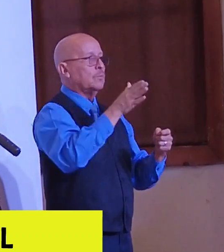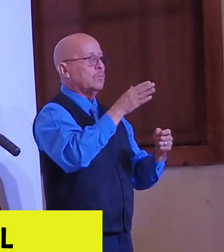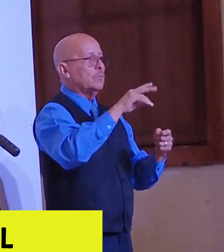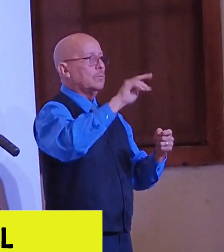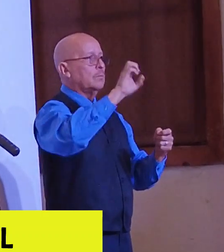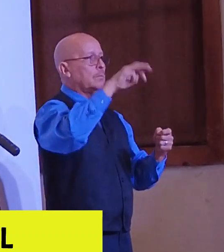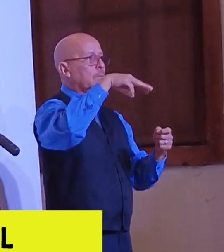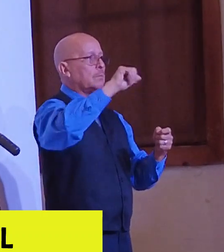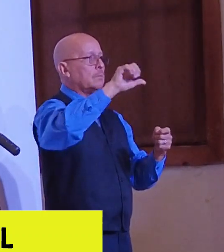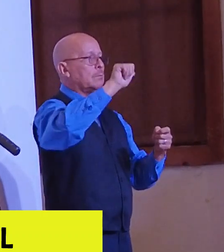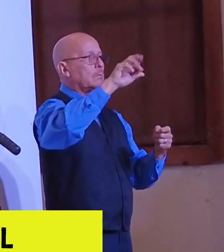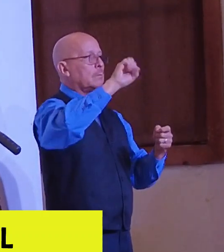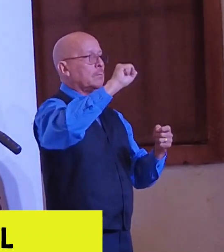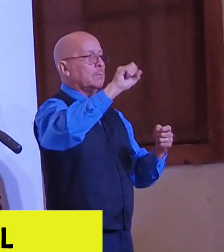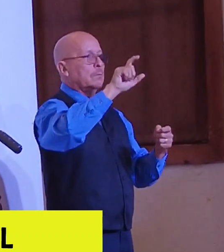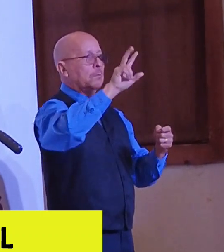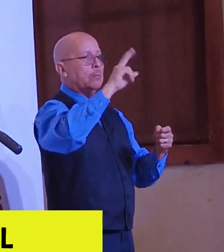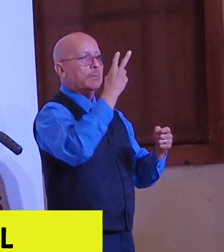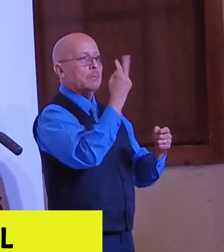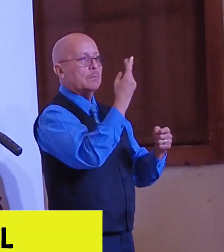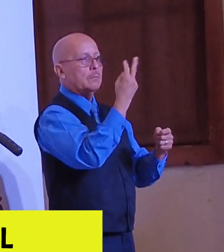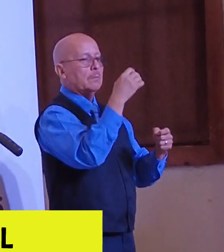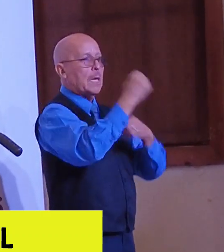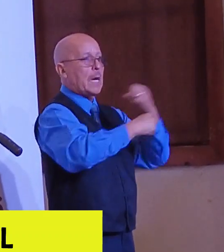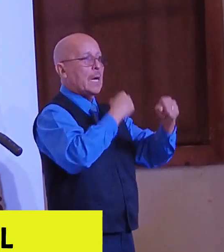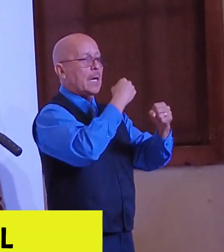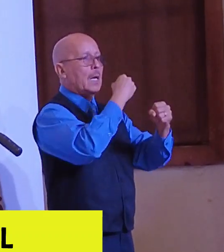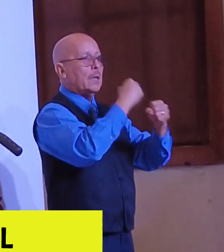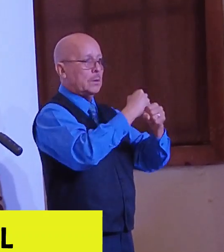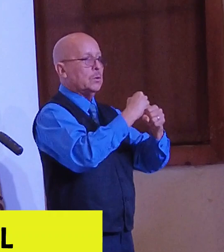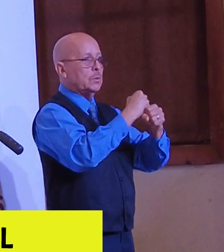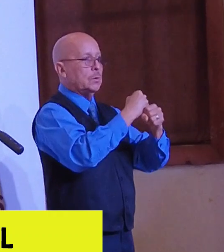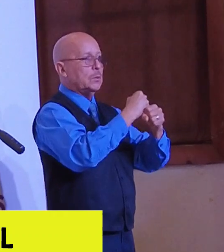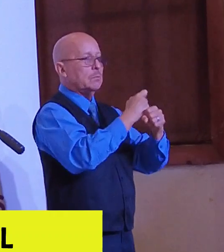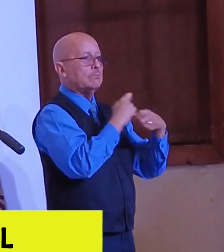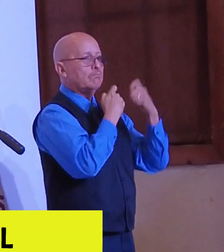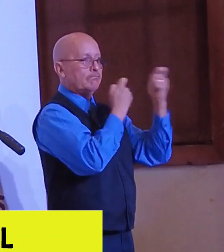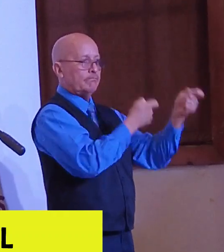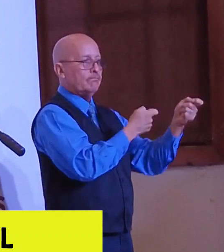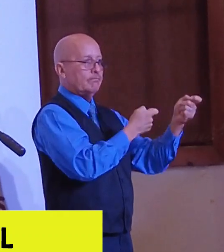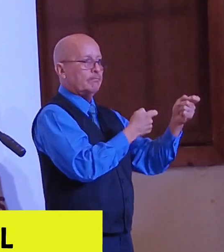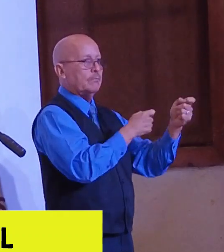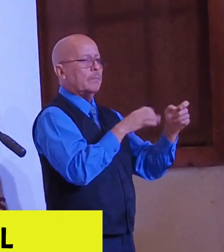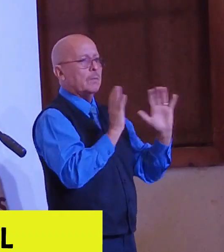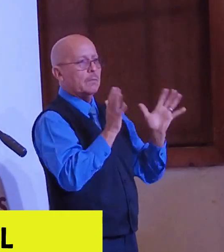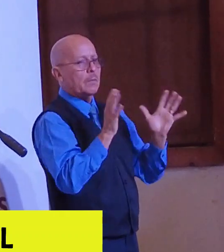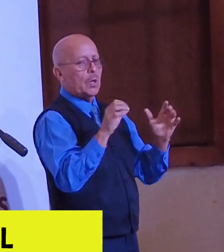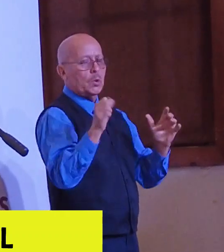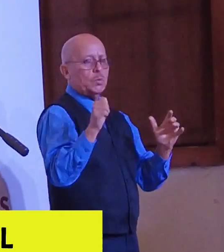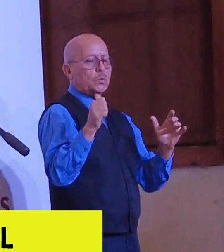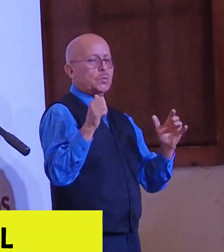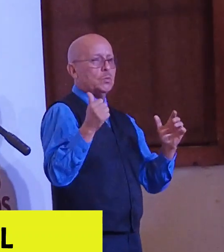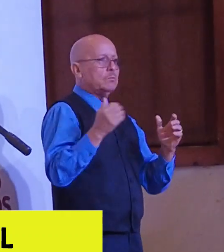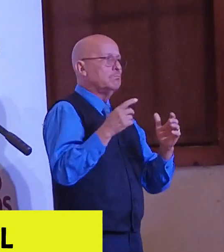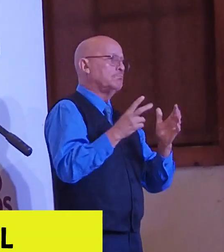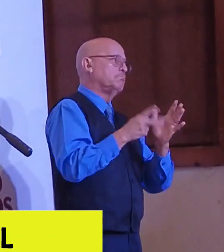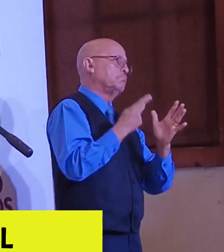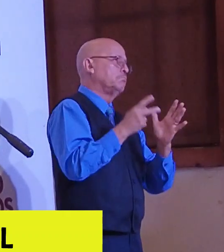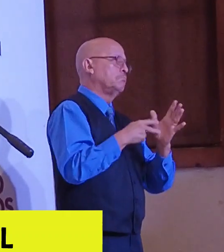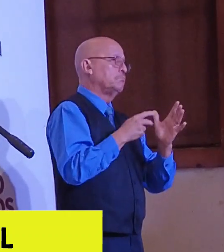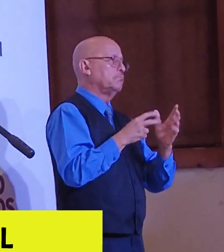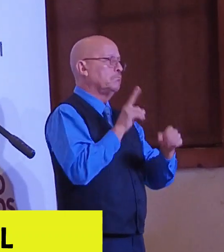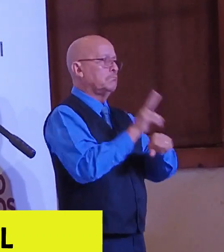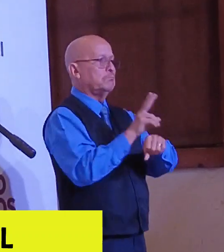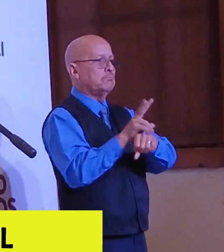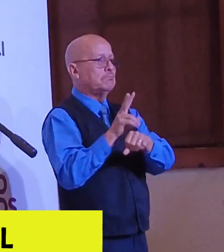de 25 años de servicio dentro de la corporación, que ha ocupado cargos desde supervisor,